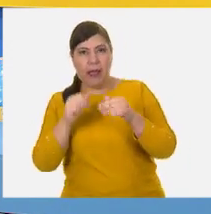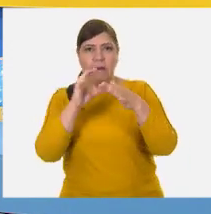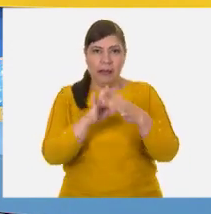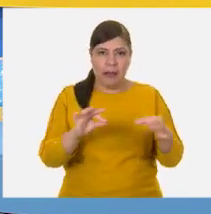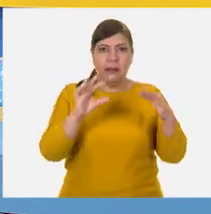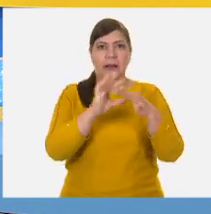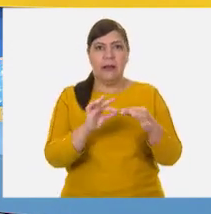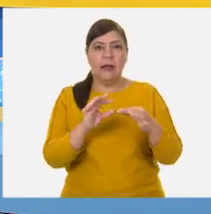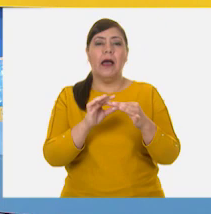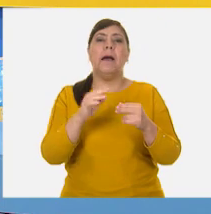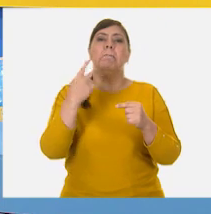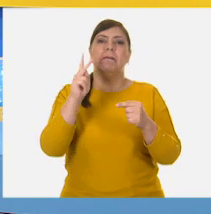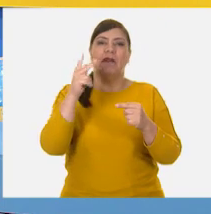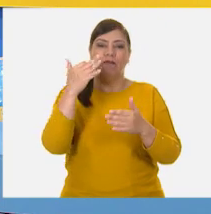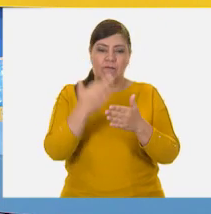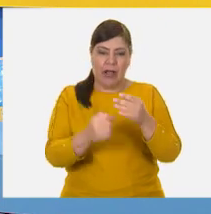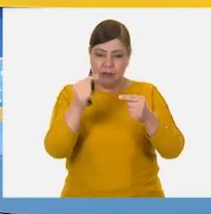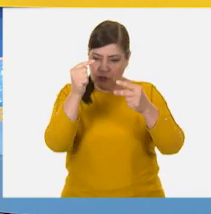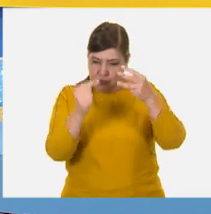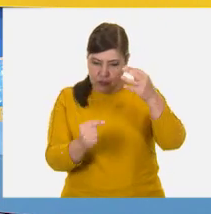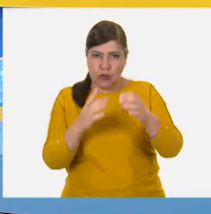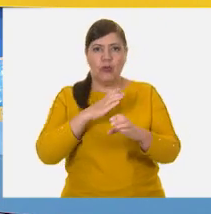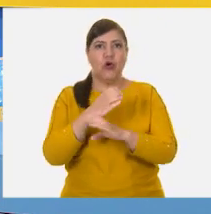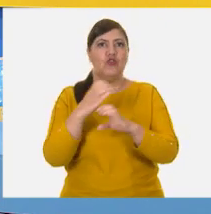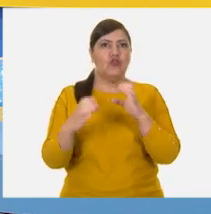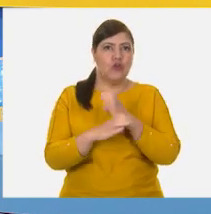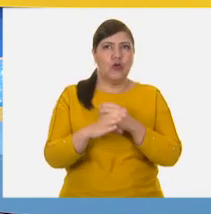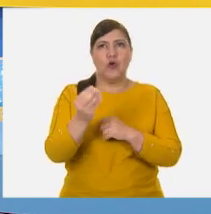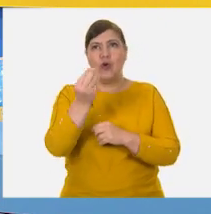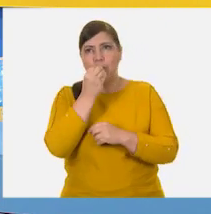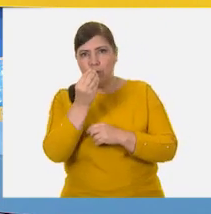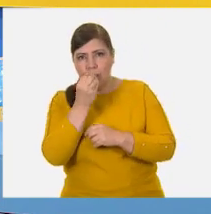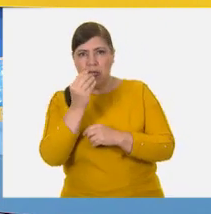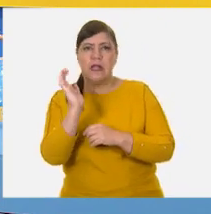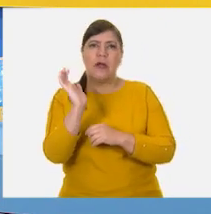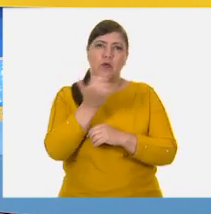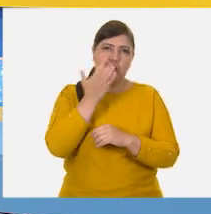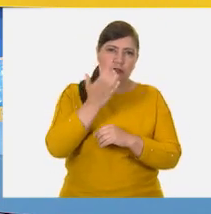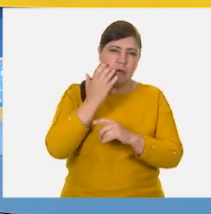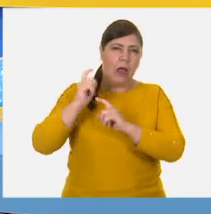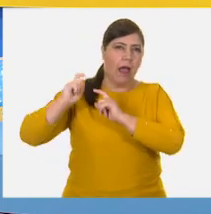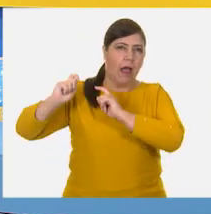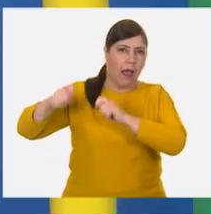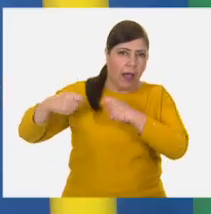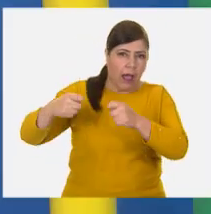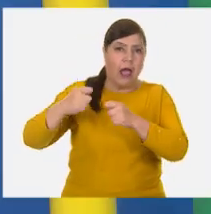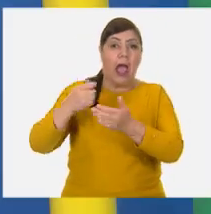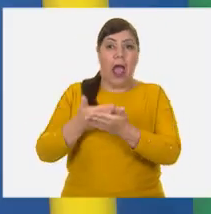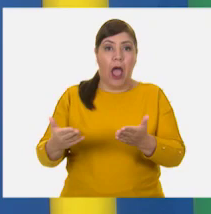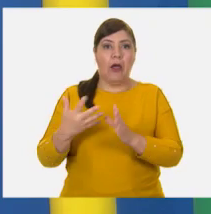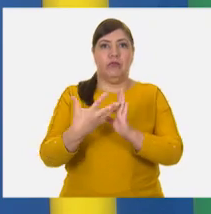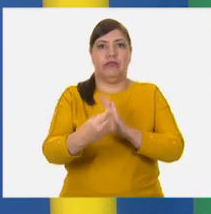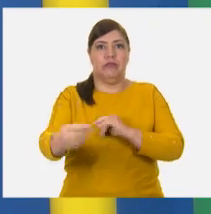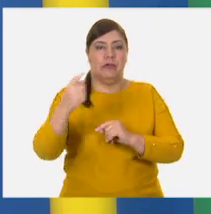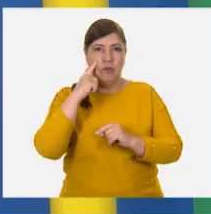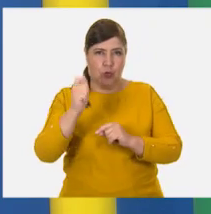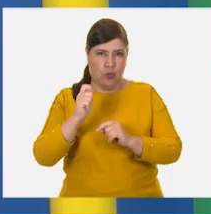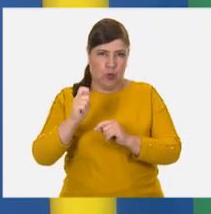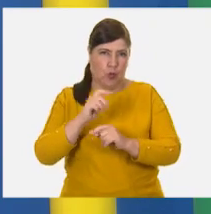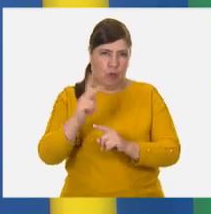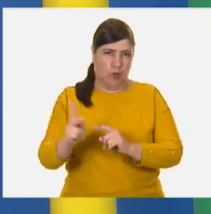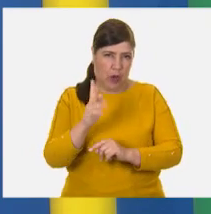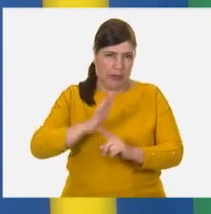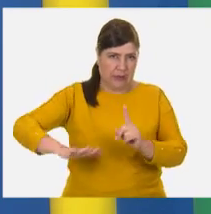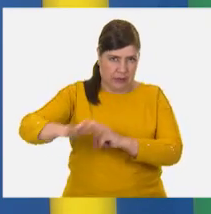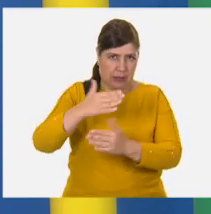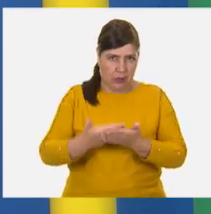existen más aspectos como la comida, como muchas costumbres y tradiciones de los pueblos actuales. Me alegra que te sientas muy